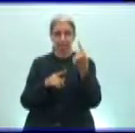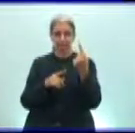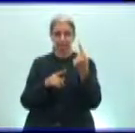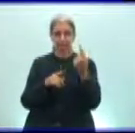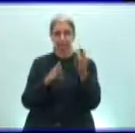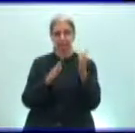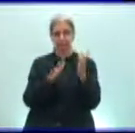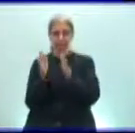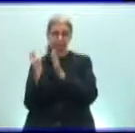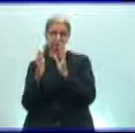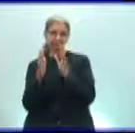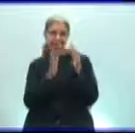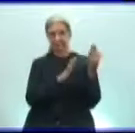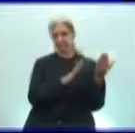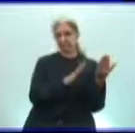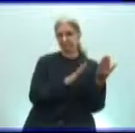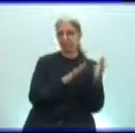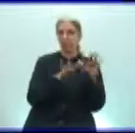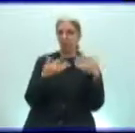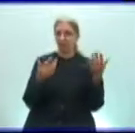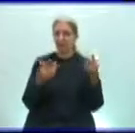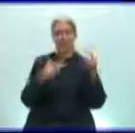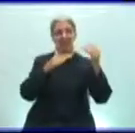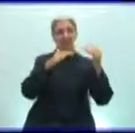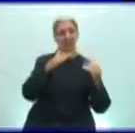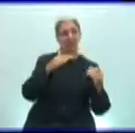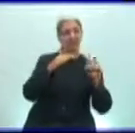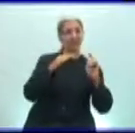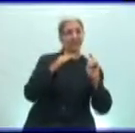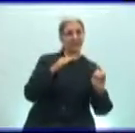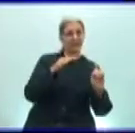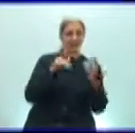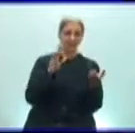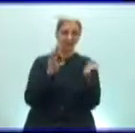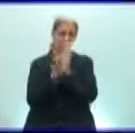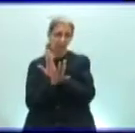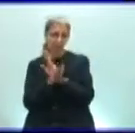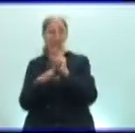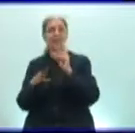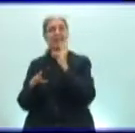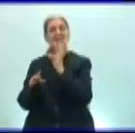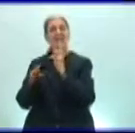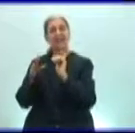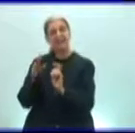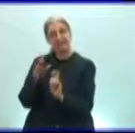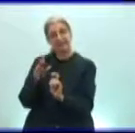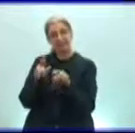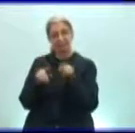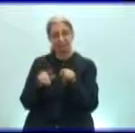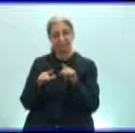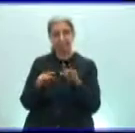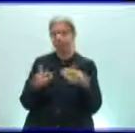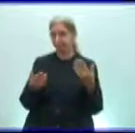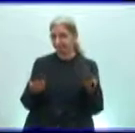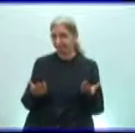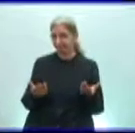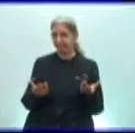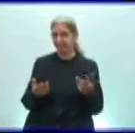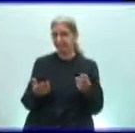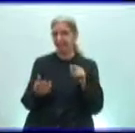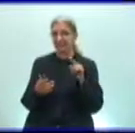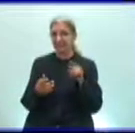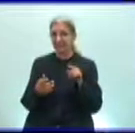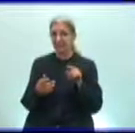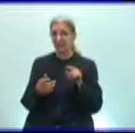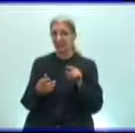términos, tiene como denominador x y el otro tiene como denominador 3x. Tenemos que